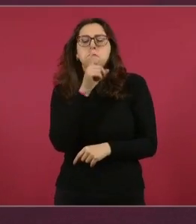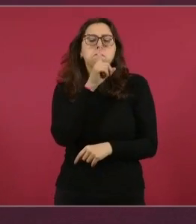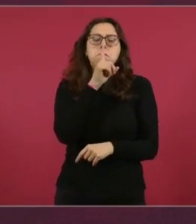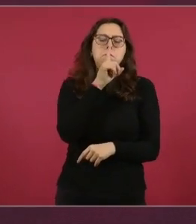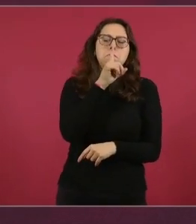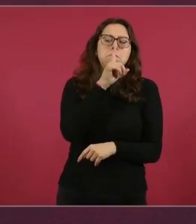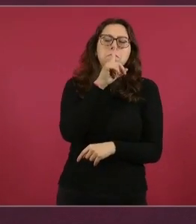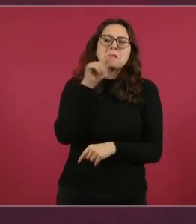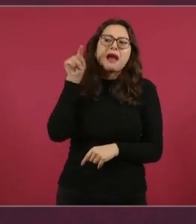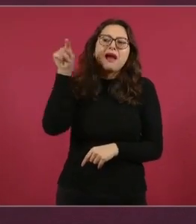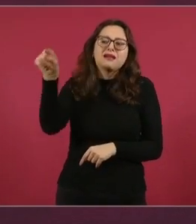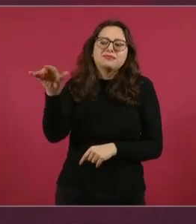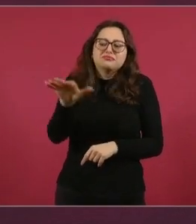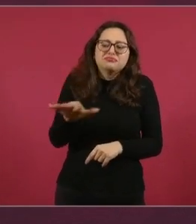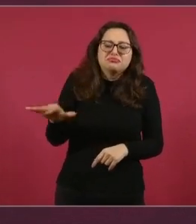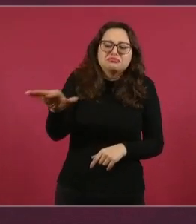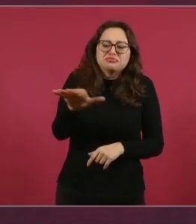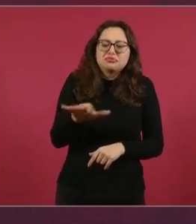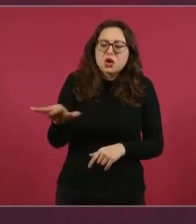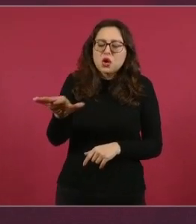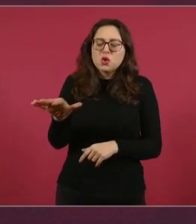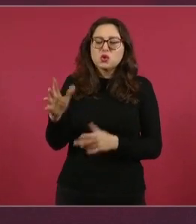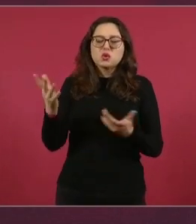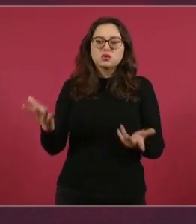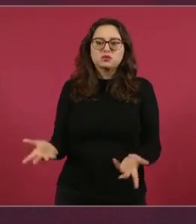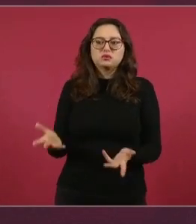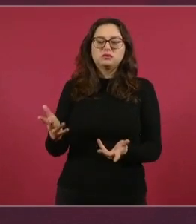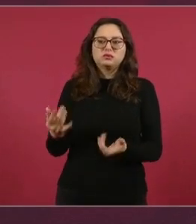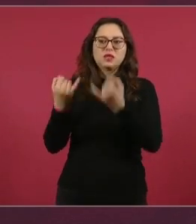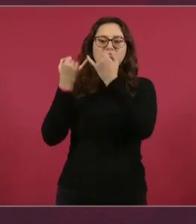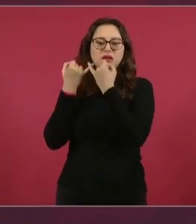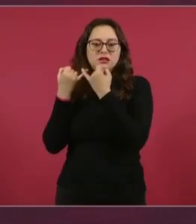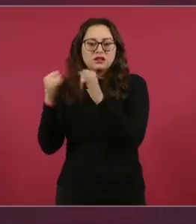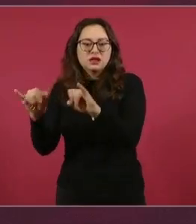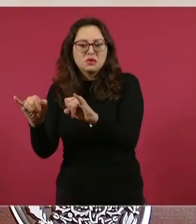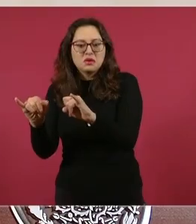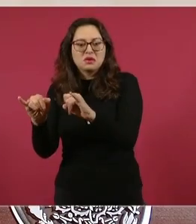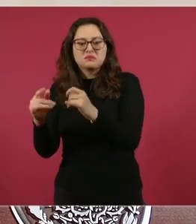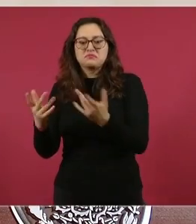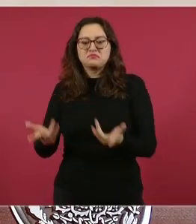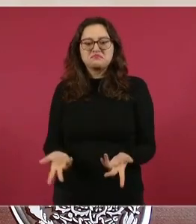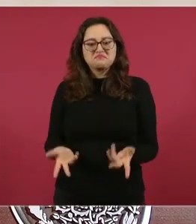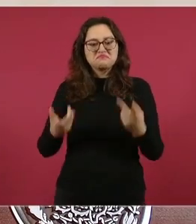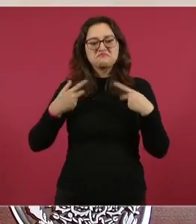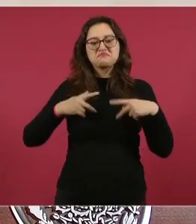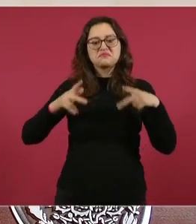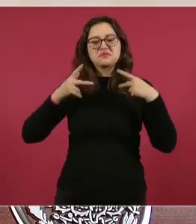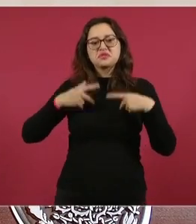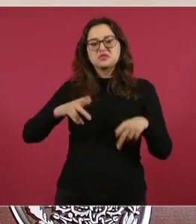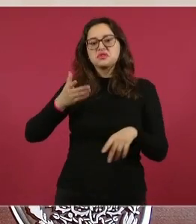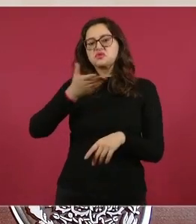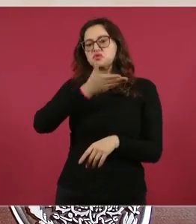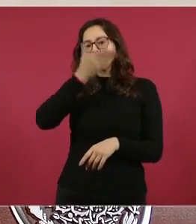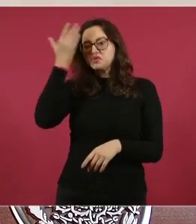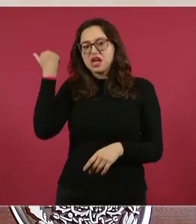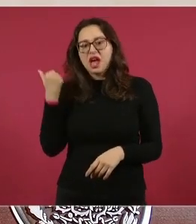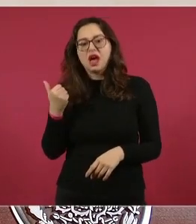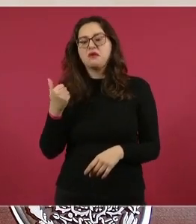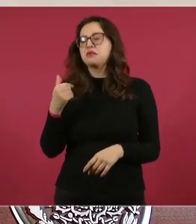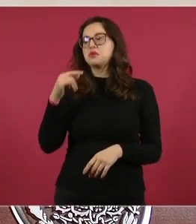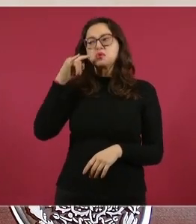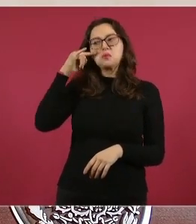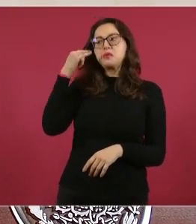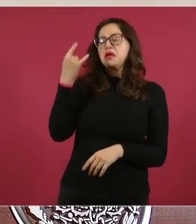porque se va a hacer la ceremonia allá. Van, como lo he dicho,